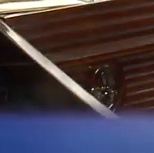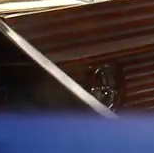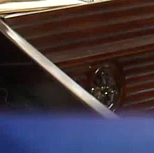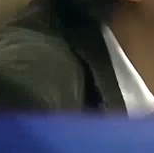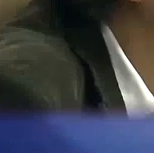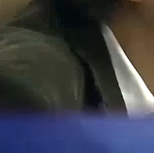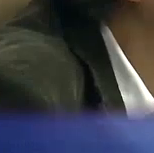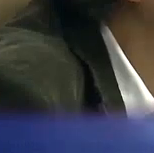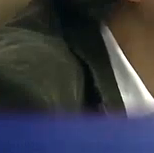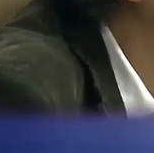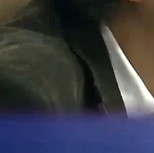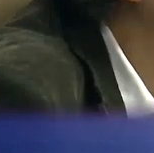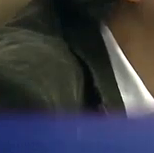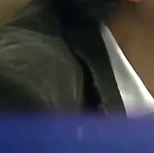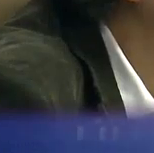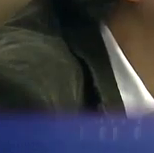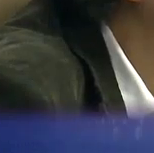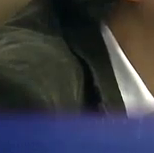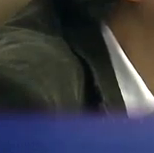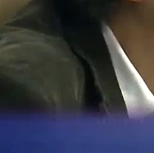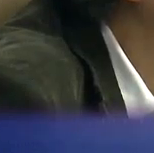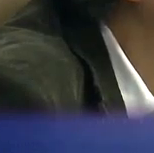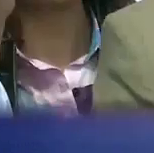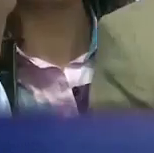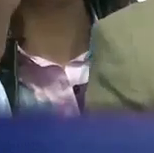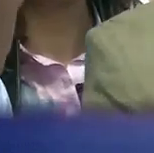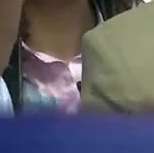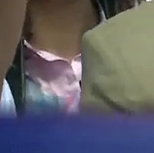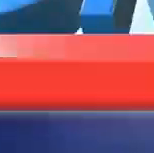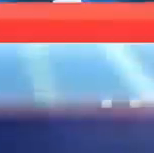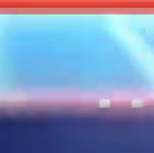la resolución sobre el matrimonio igualitario.